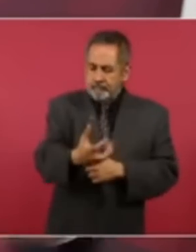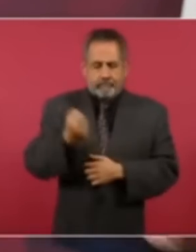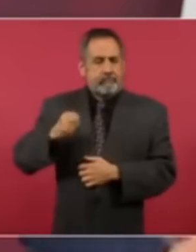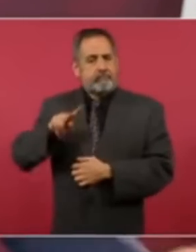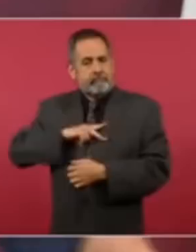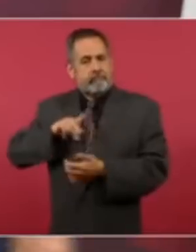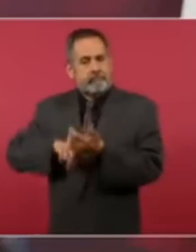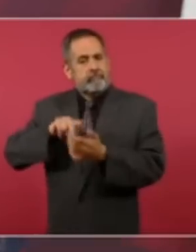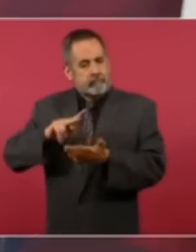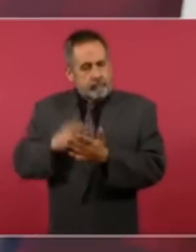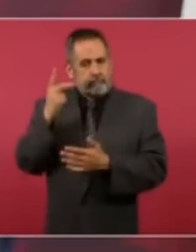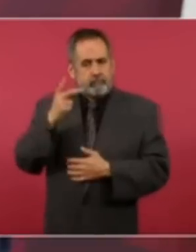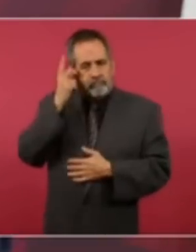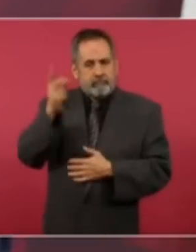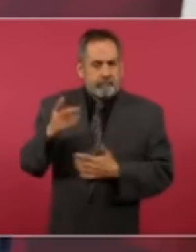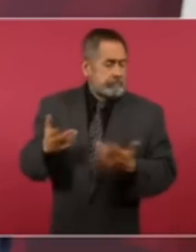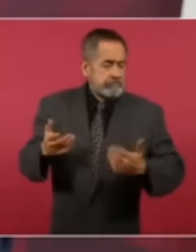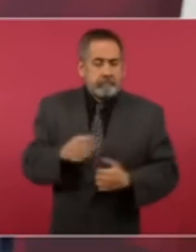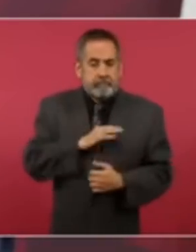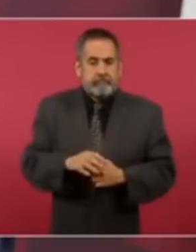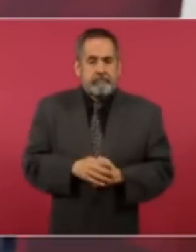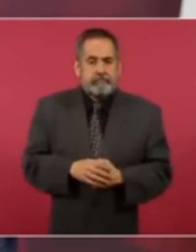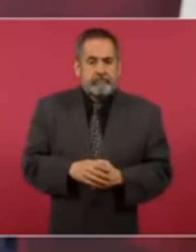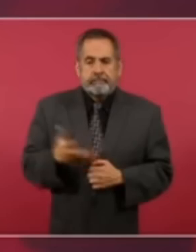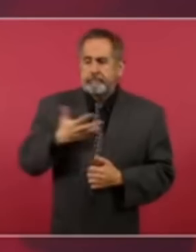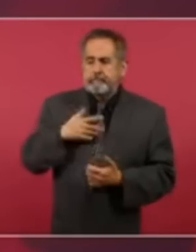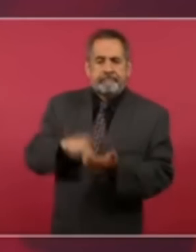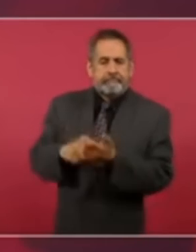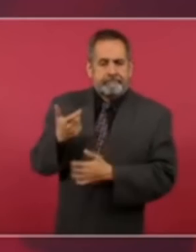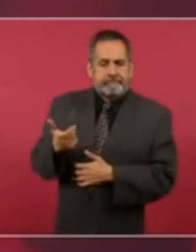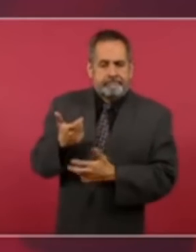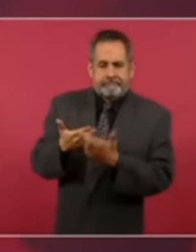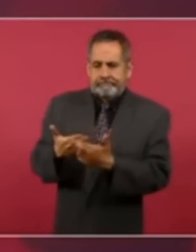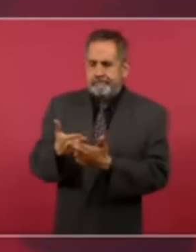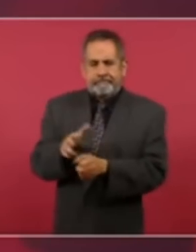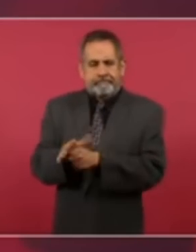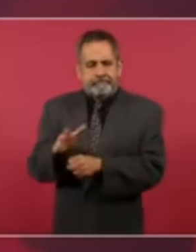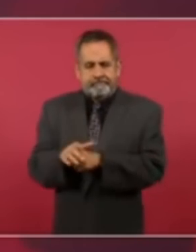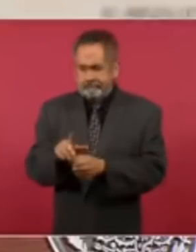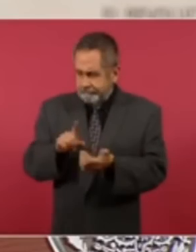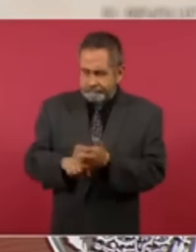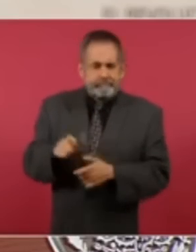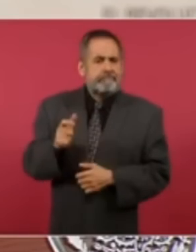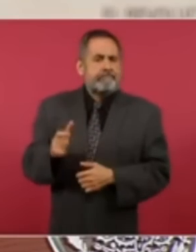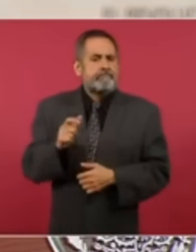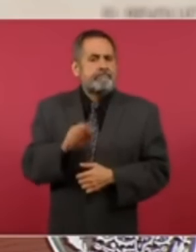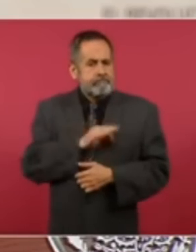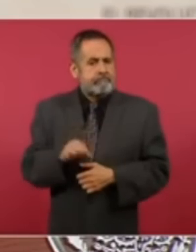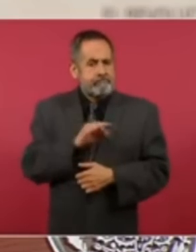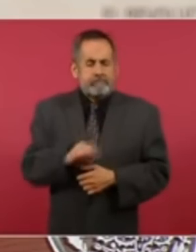¿Y por qué podemos hacer eso? Porque tenemos finanzas públicas